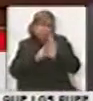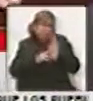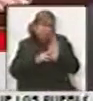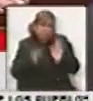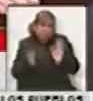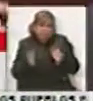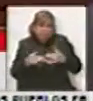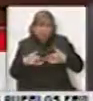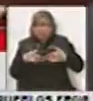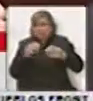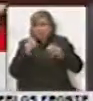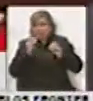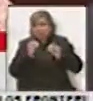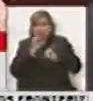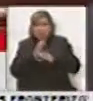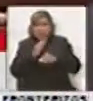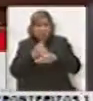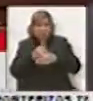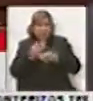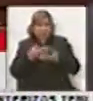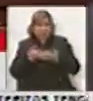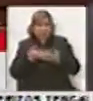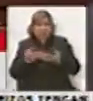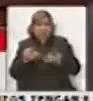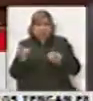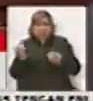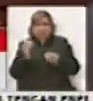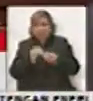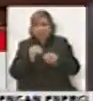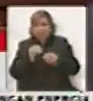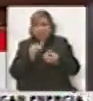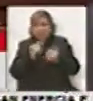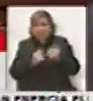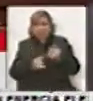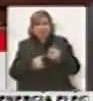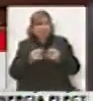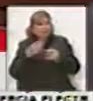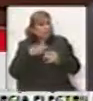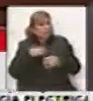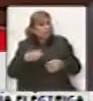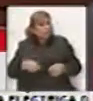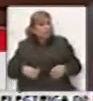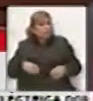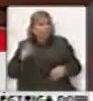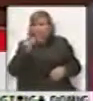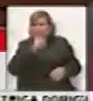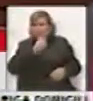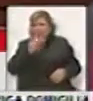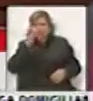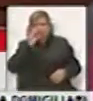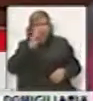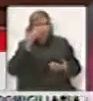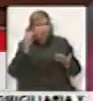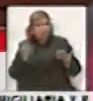y que se ponga formalmente también como una disposición complementaria y final. Pero, presidente, no busquemos acá,